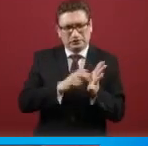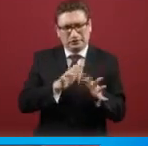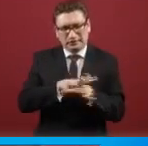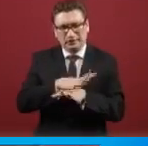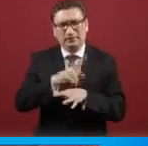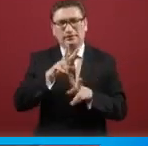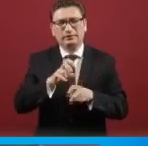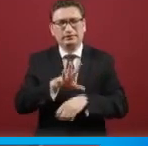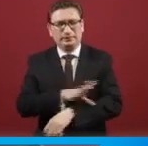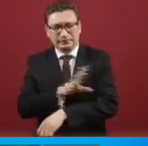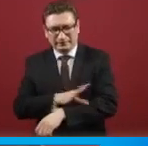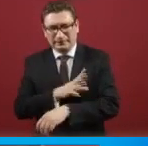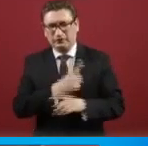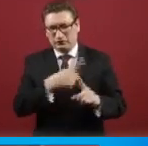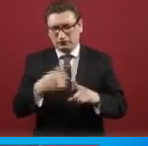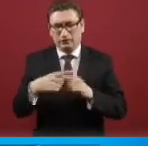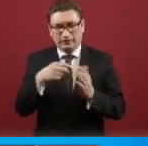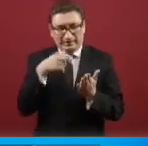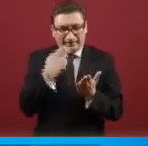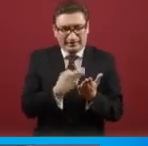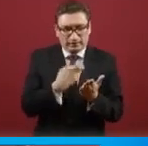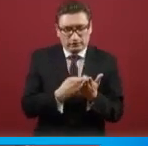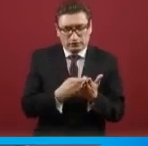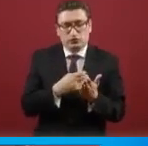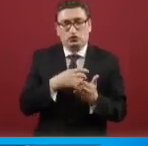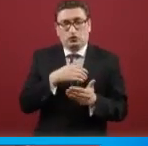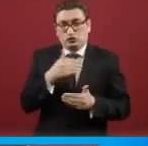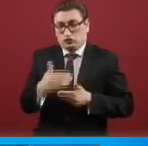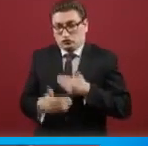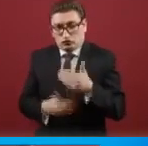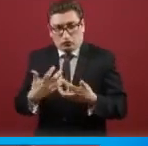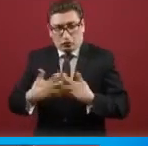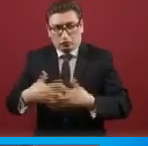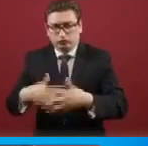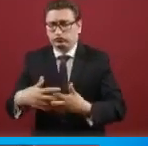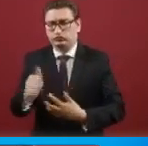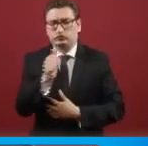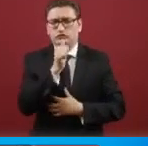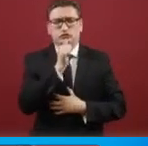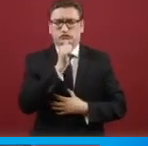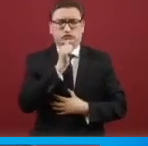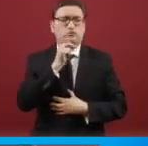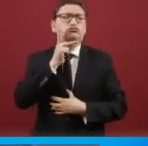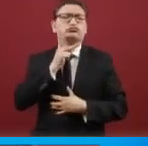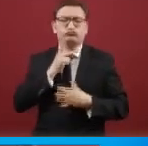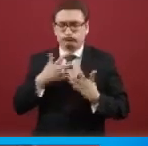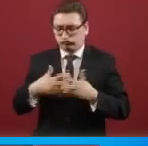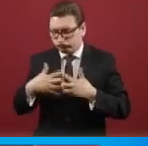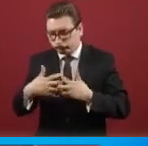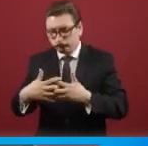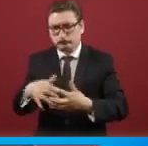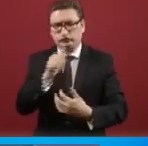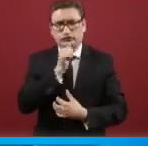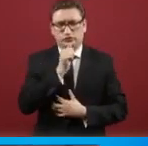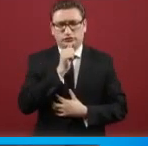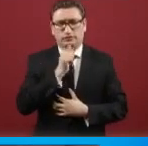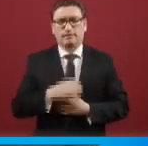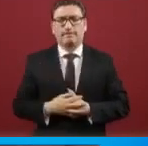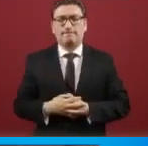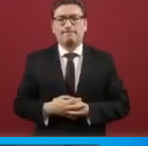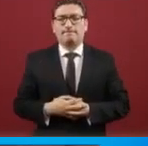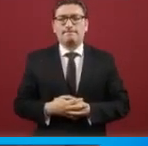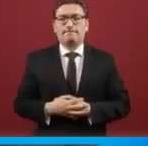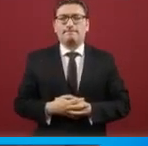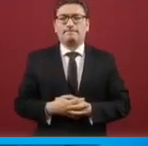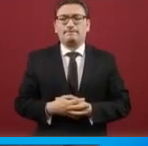han traducido en producción. Los contratos firmados después de la reforma energética no se han traducido en el alza de